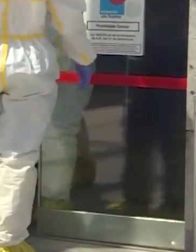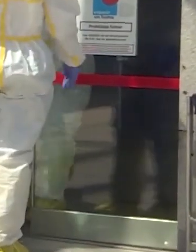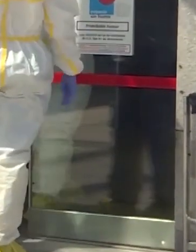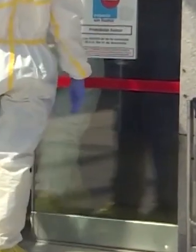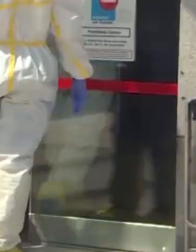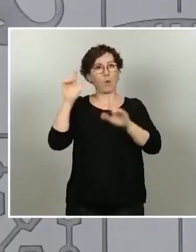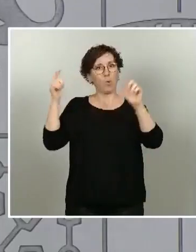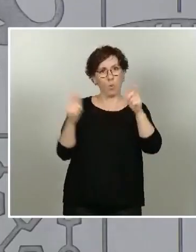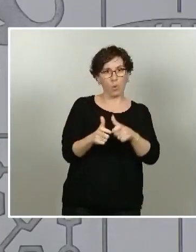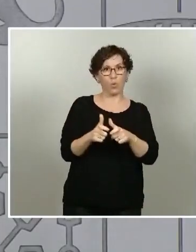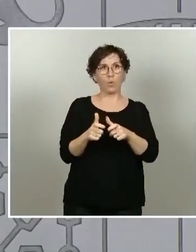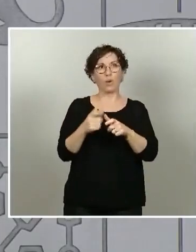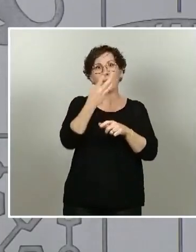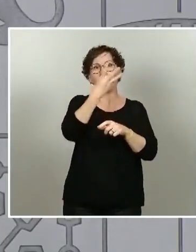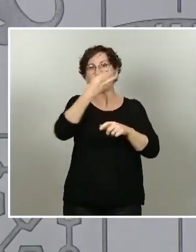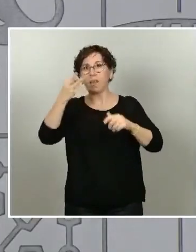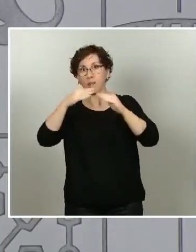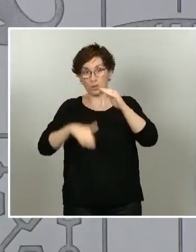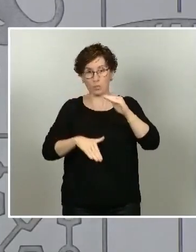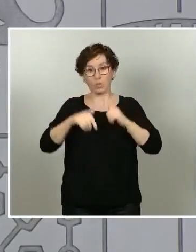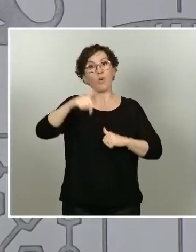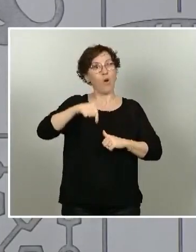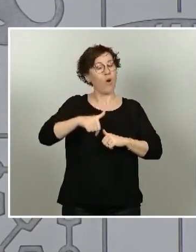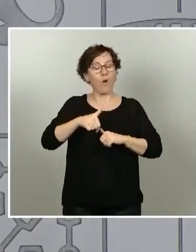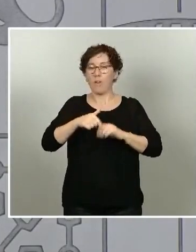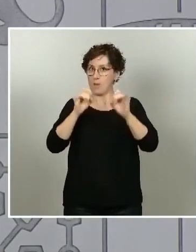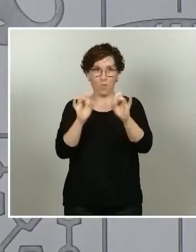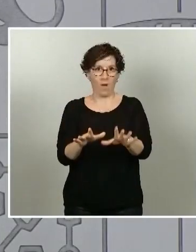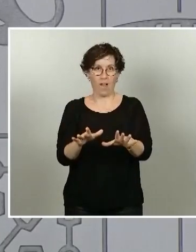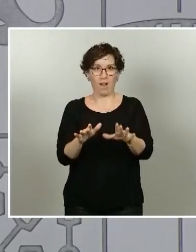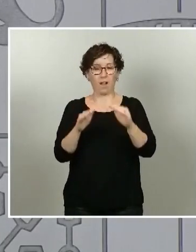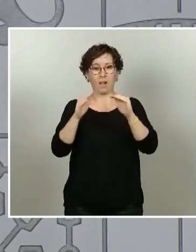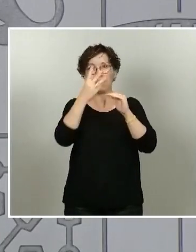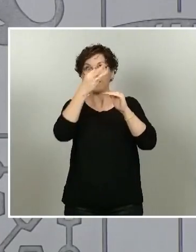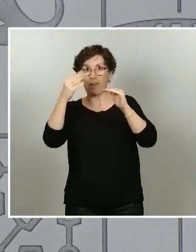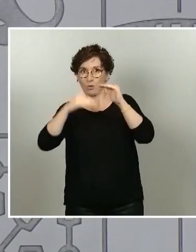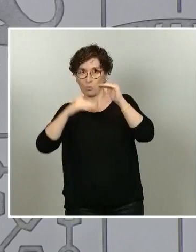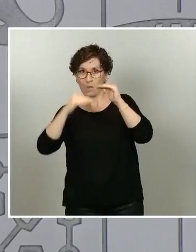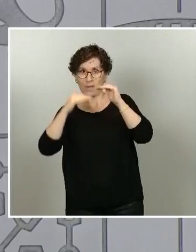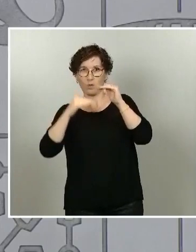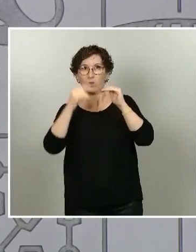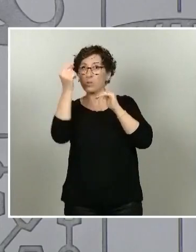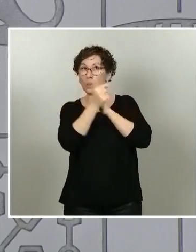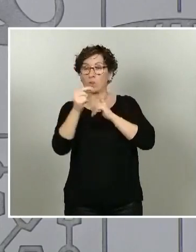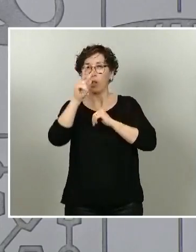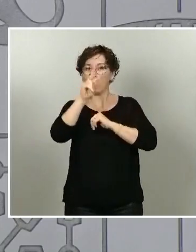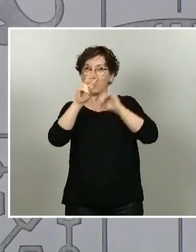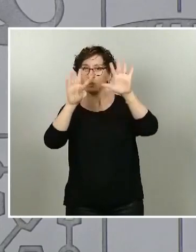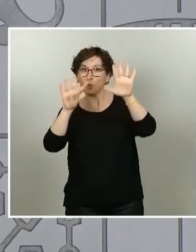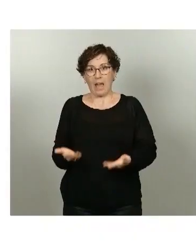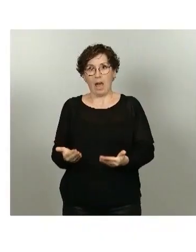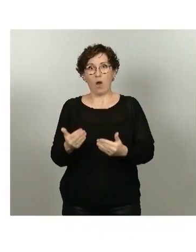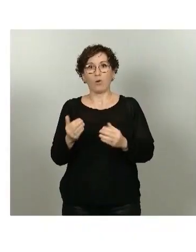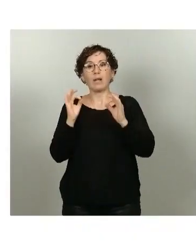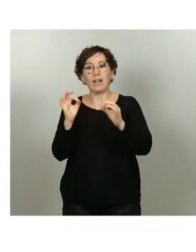enfermedad. Hoy seguimos con casos por debajo de los 300, se han notificado 295 casos nuevos.